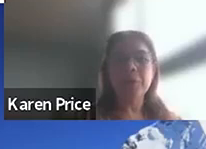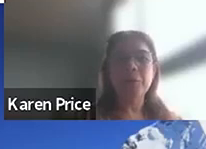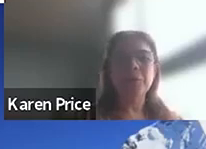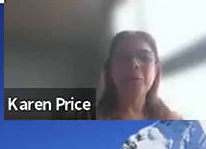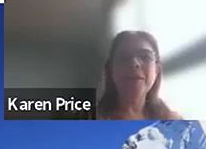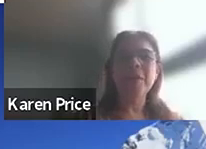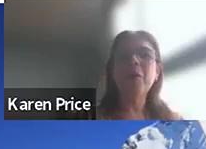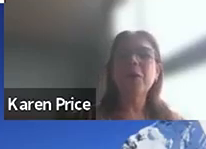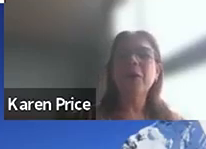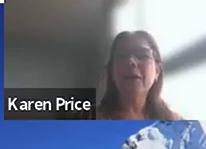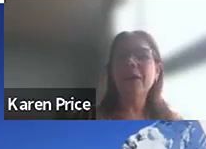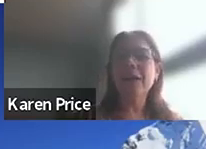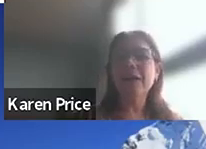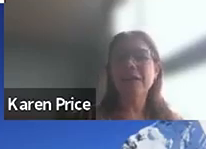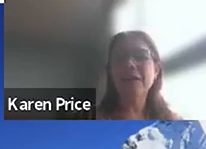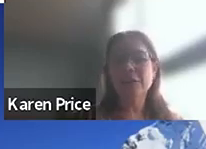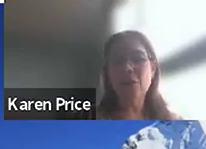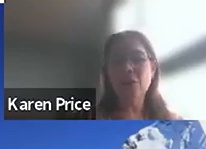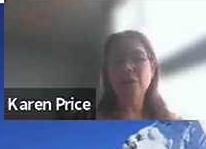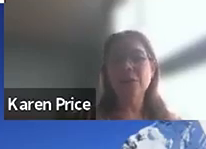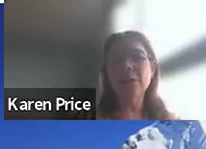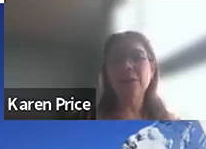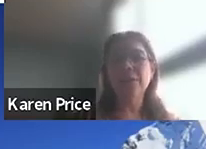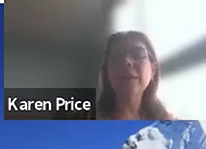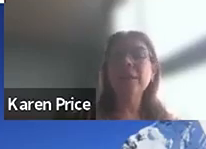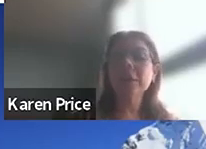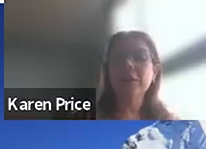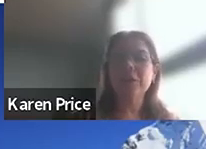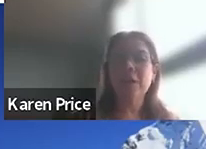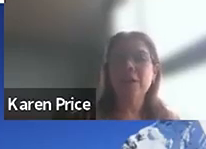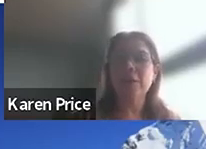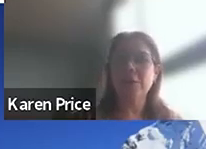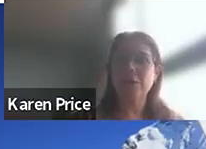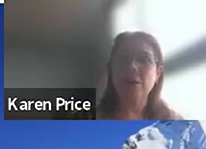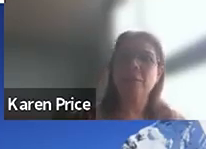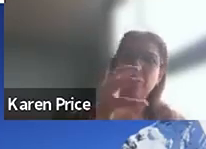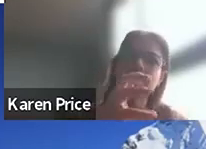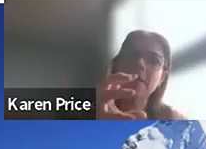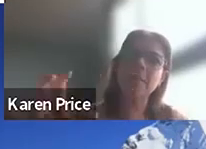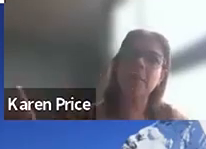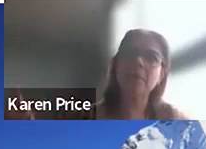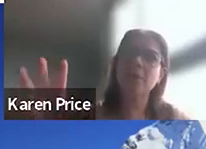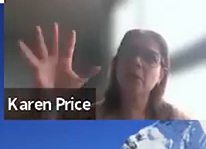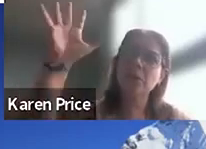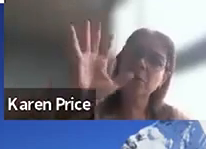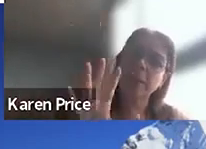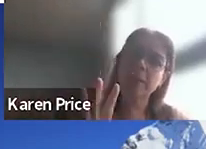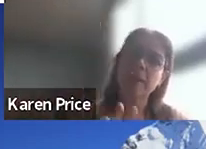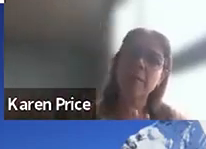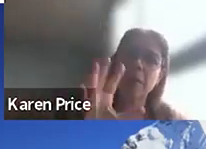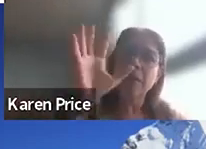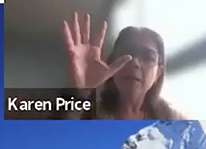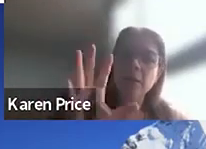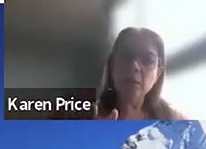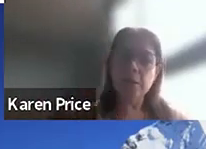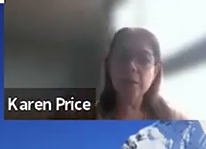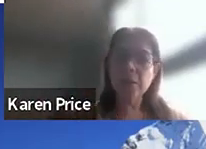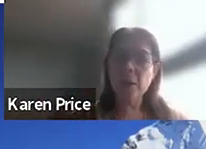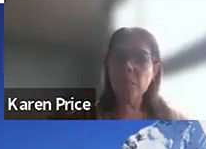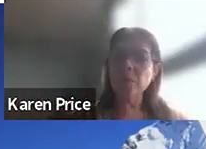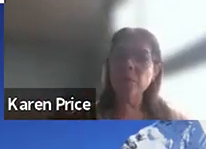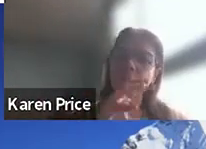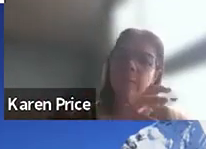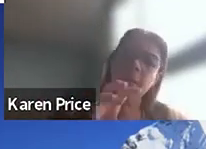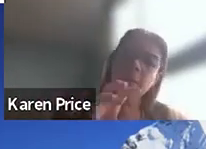va a abrir una oportunidad a mejorar la articulación desde lo regional a lo nacional. Bilisa presentó este organigrama, que ustedes